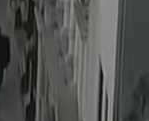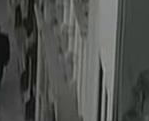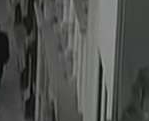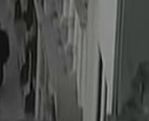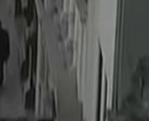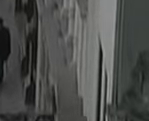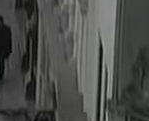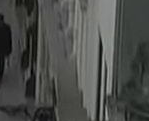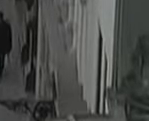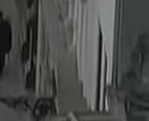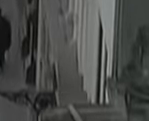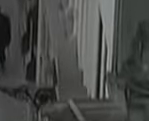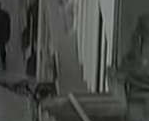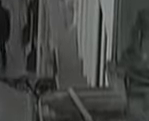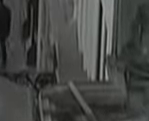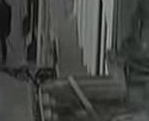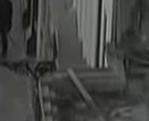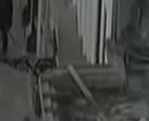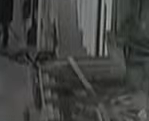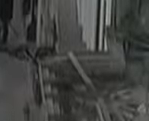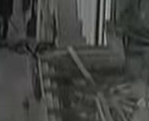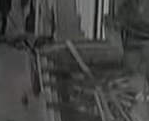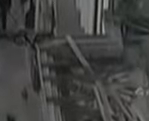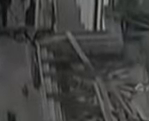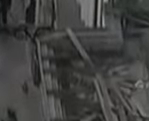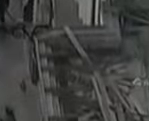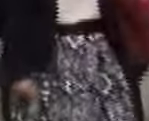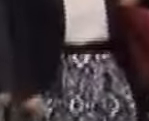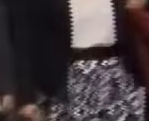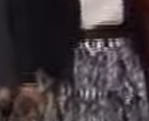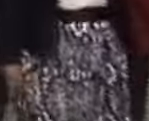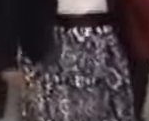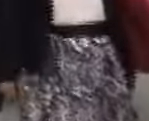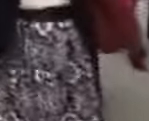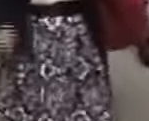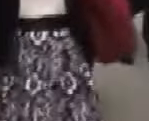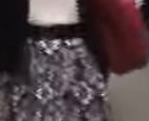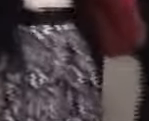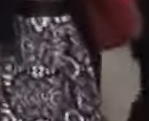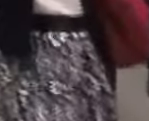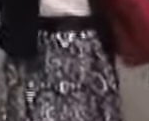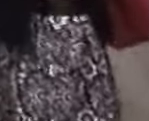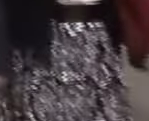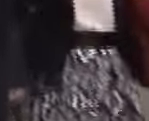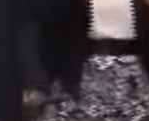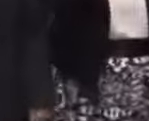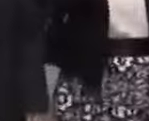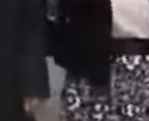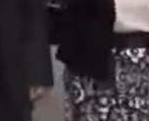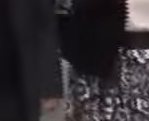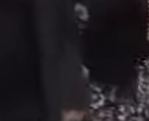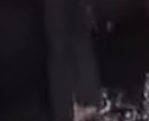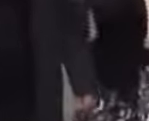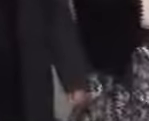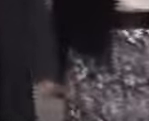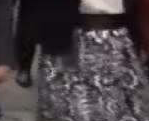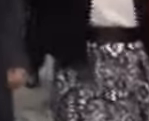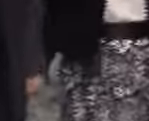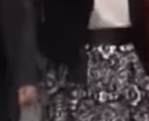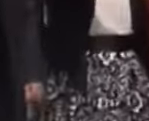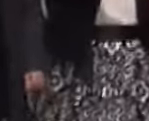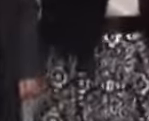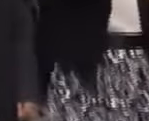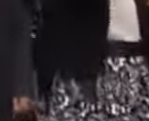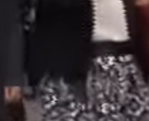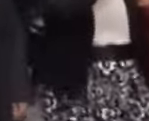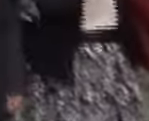en silencio, sonríe, conversa con las ministras que la acompañan. A ver, vamos a nosotros también intentar de